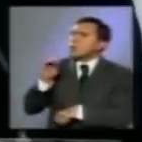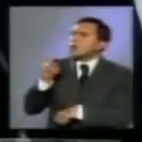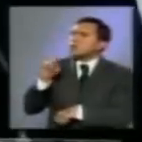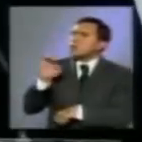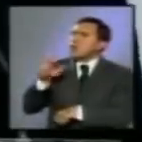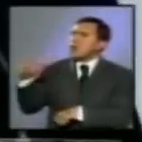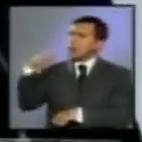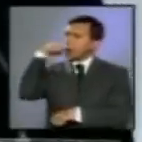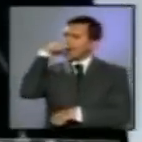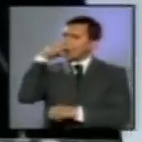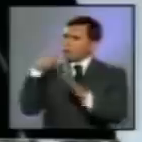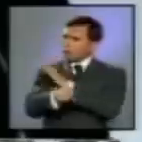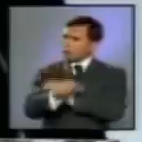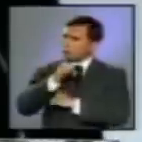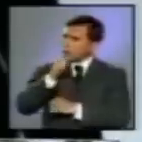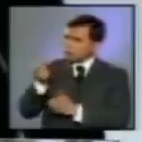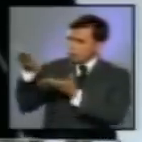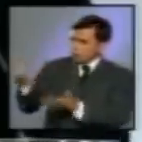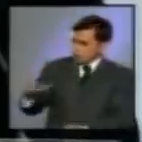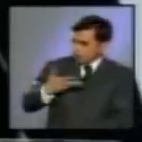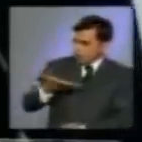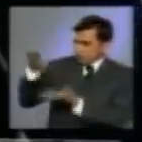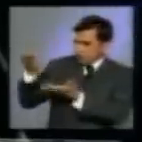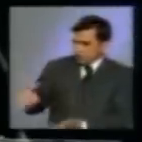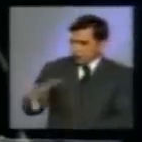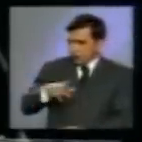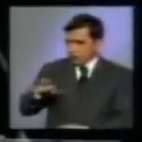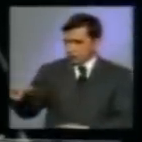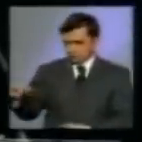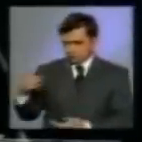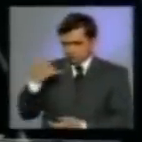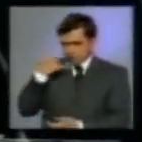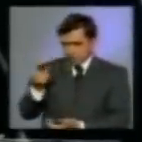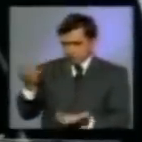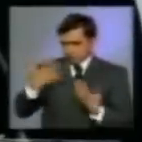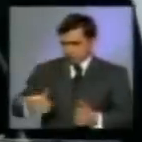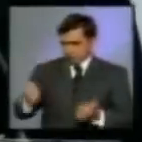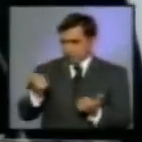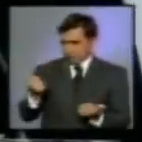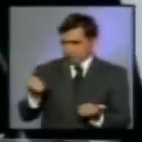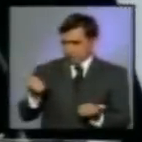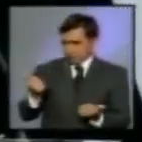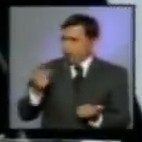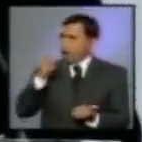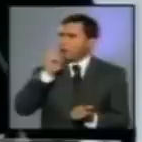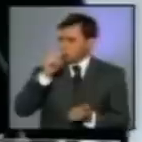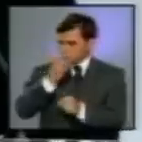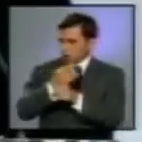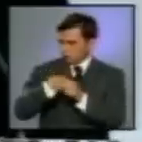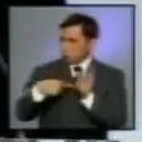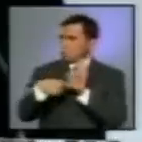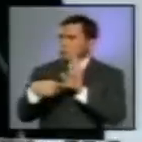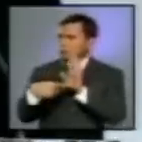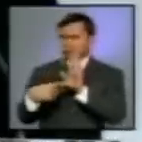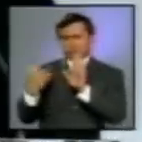de manera inexplicable o explicable, si vemos lo que voy a mostrar ahora.